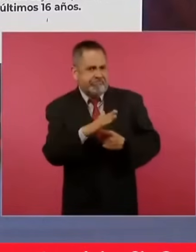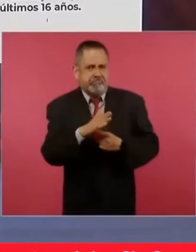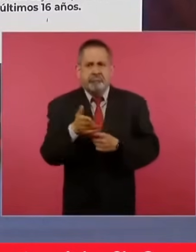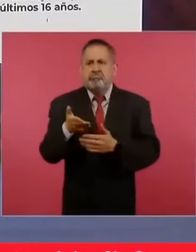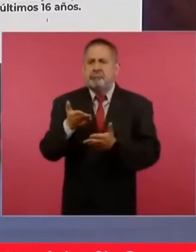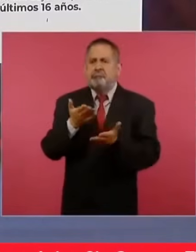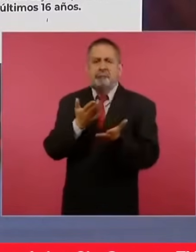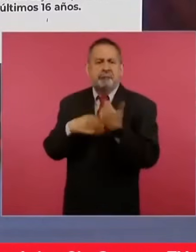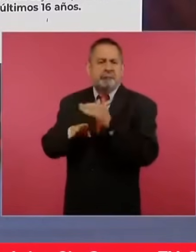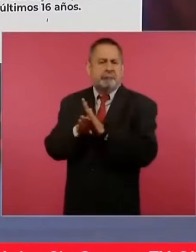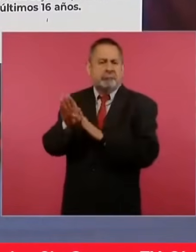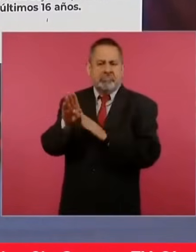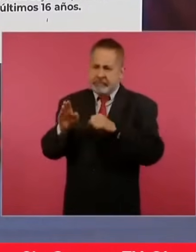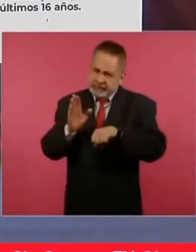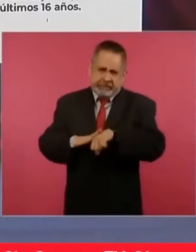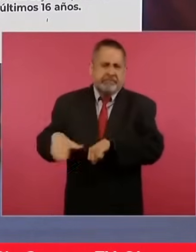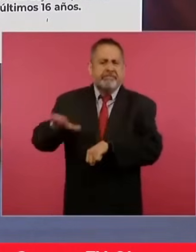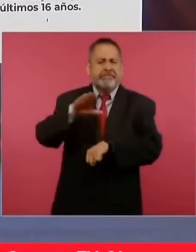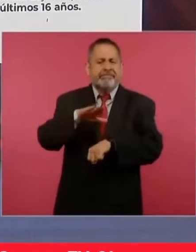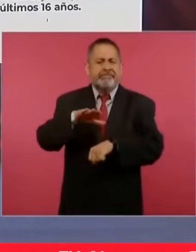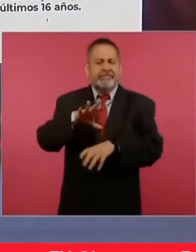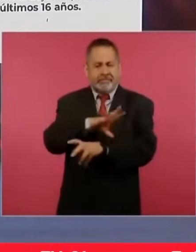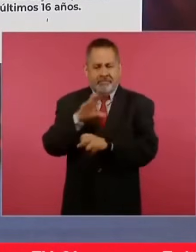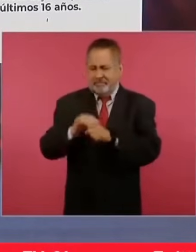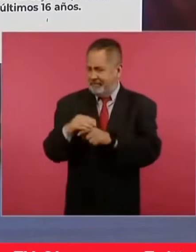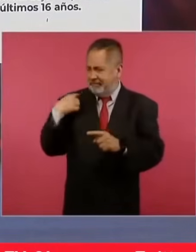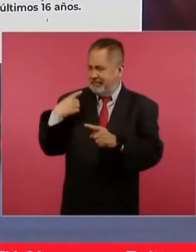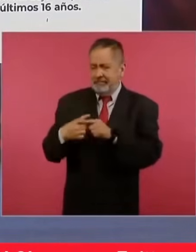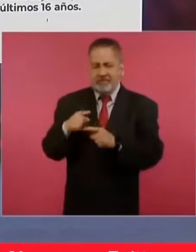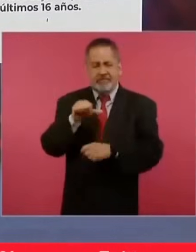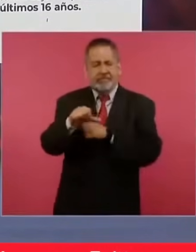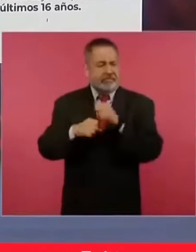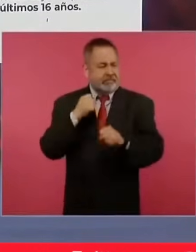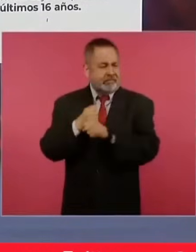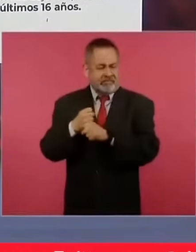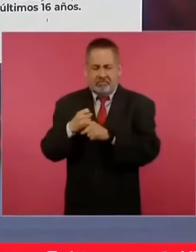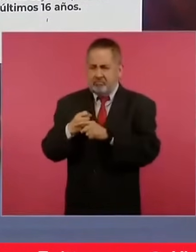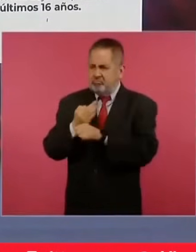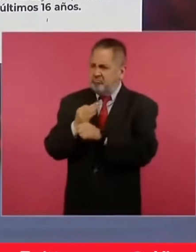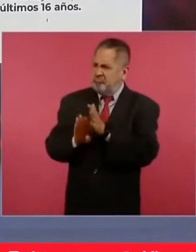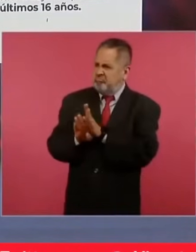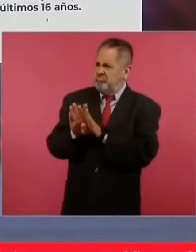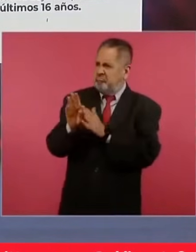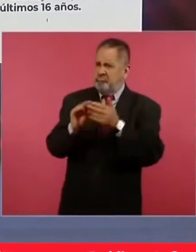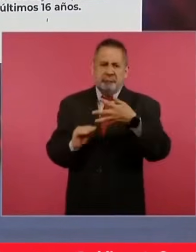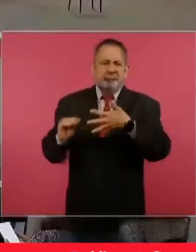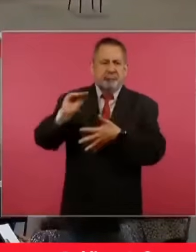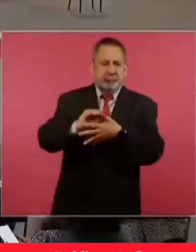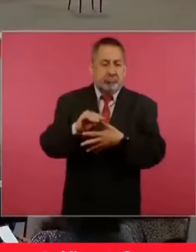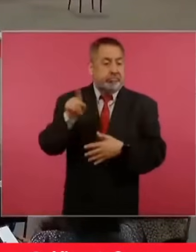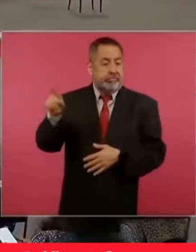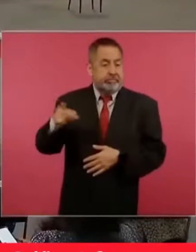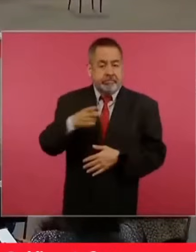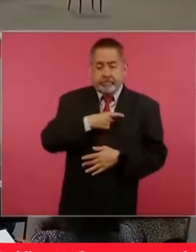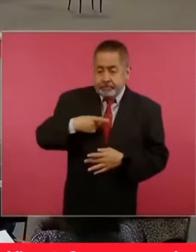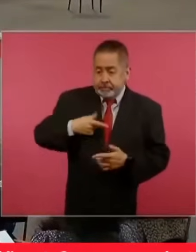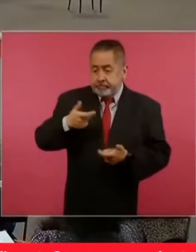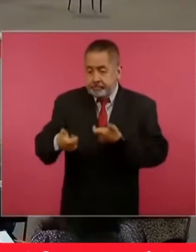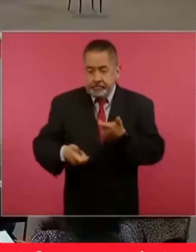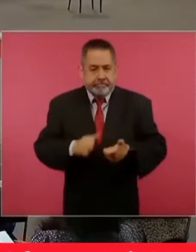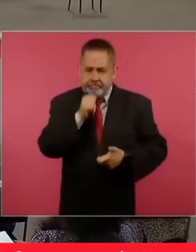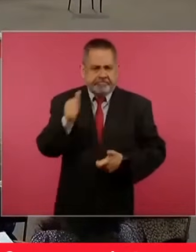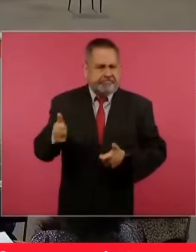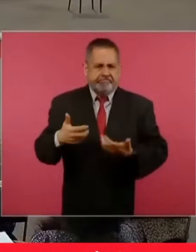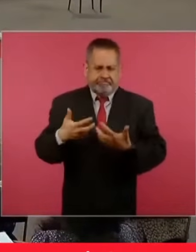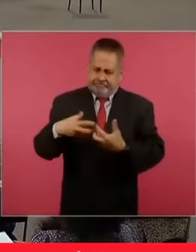cayó, son las más altas en los últimos 16 años y bueno, opera sin deudas. La que sigue, por favor.